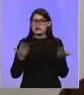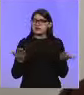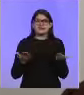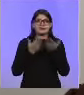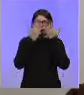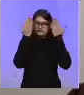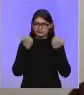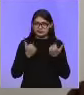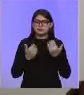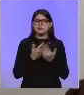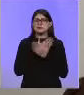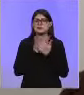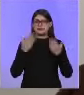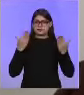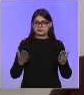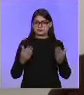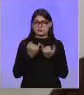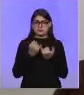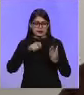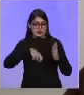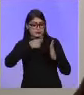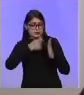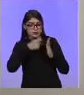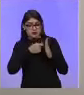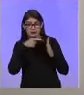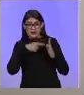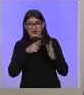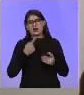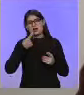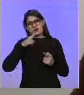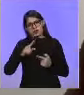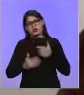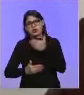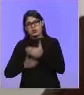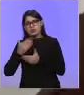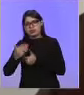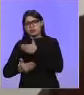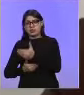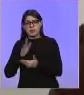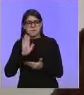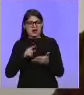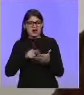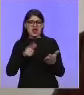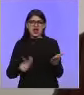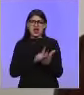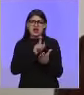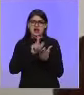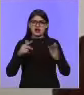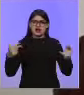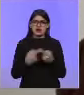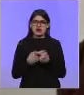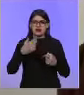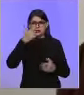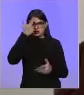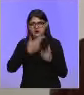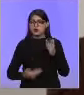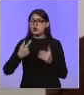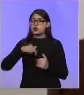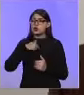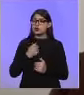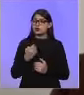pensarse que el video que dio origen a la cadena impugnativa es una prueba ilícita, pues valorarla o